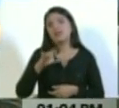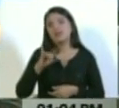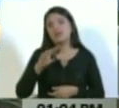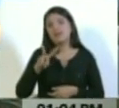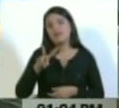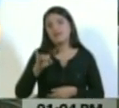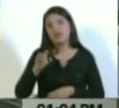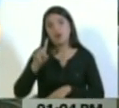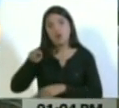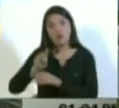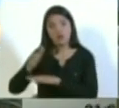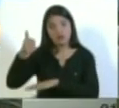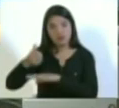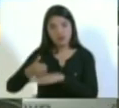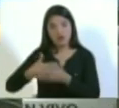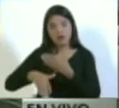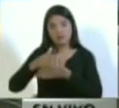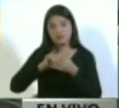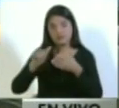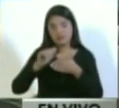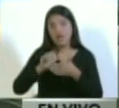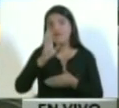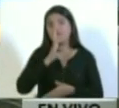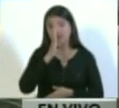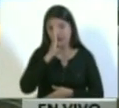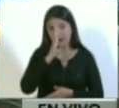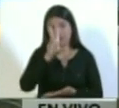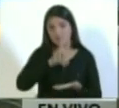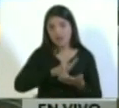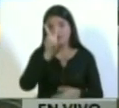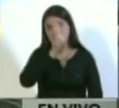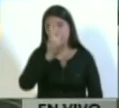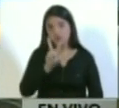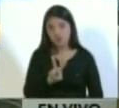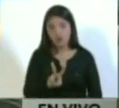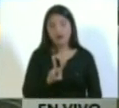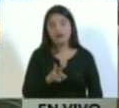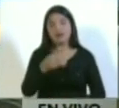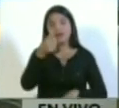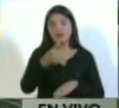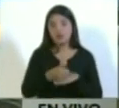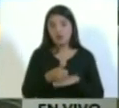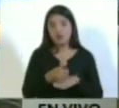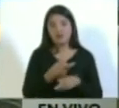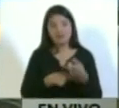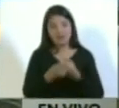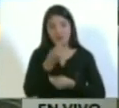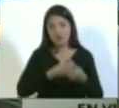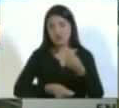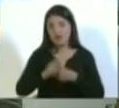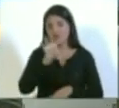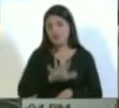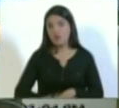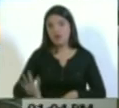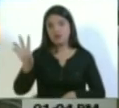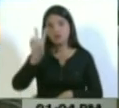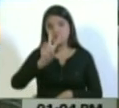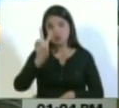Cambiaria, Banco Central de Venezuela, rector de la política monetaria del país y va a